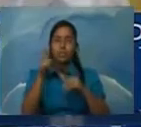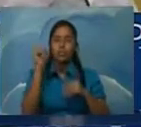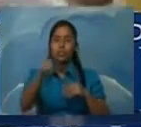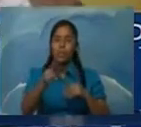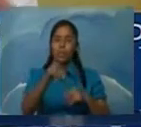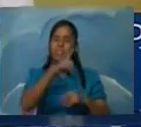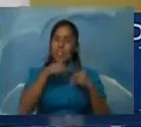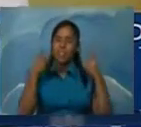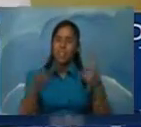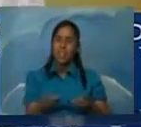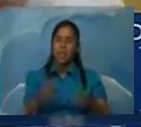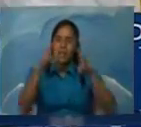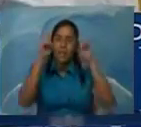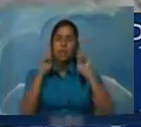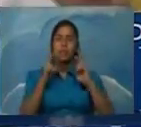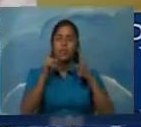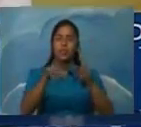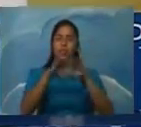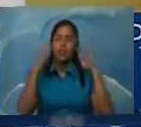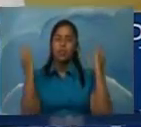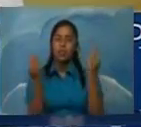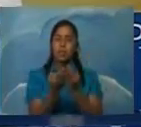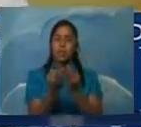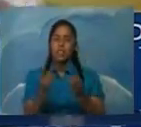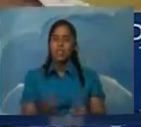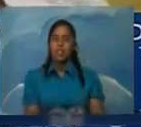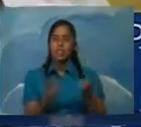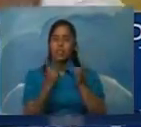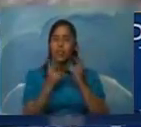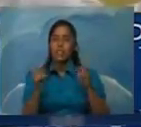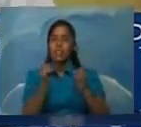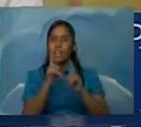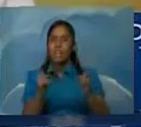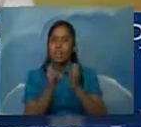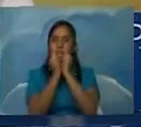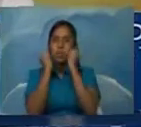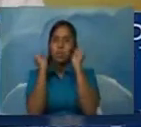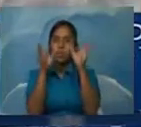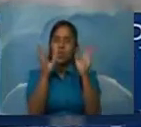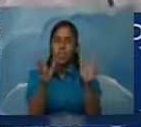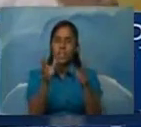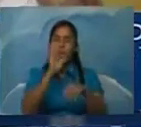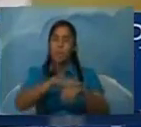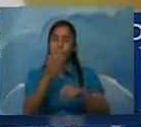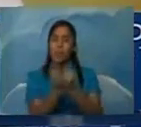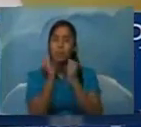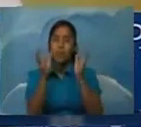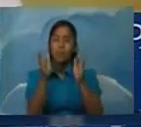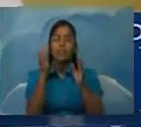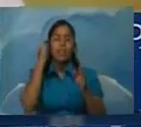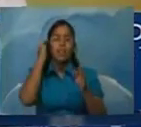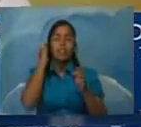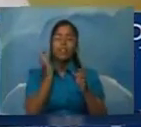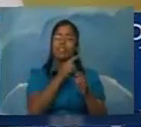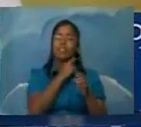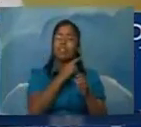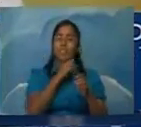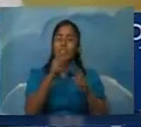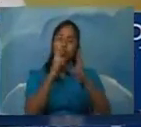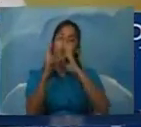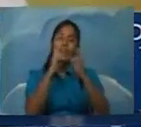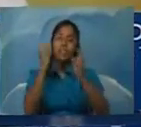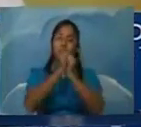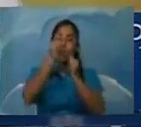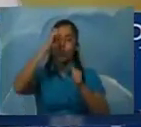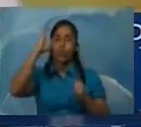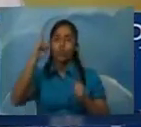debe limpiar su familia, debe limpiar su vida, que no haya brujería. La brujería daña tu relación con Dios. Que